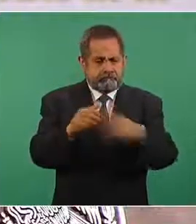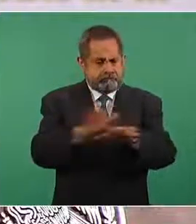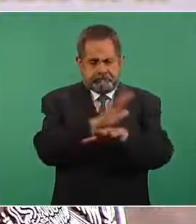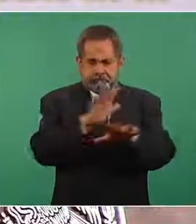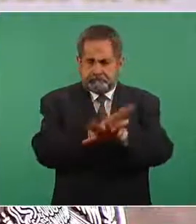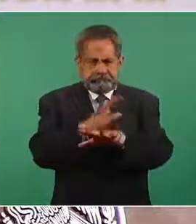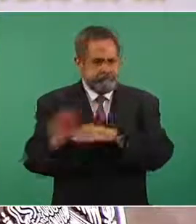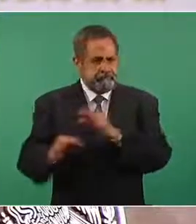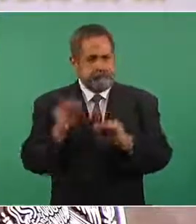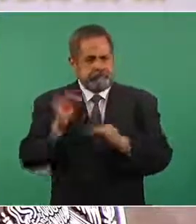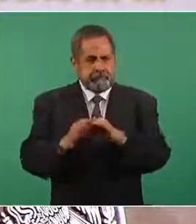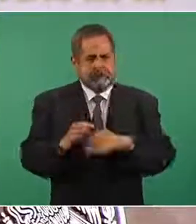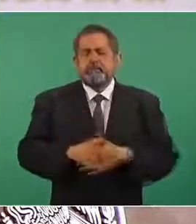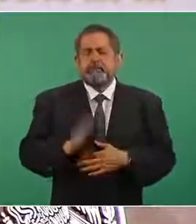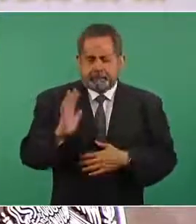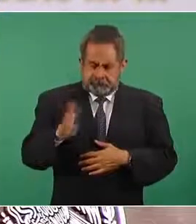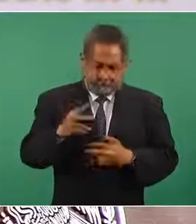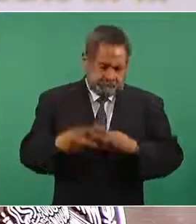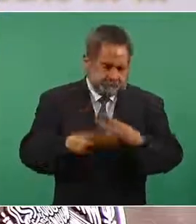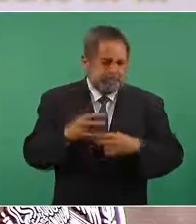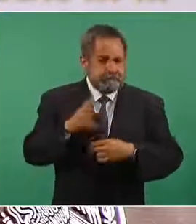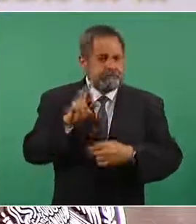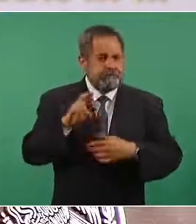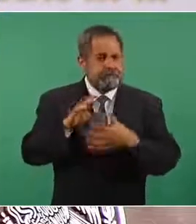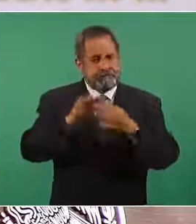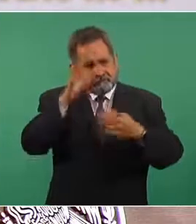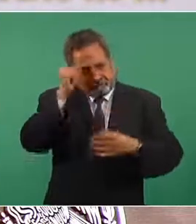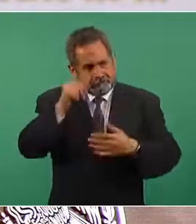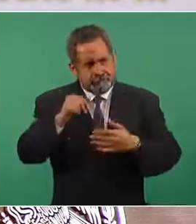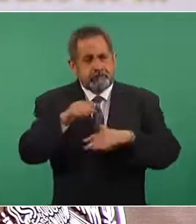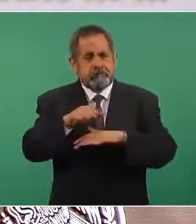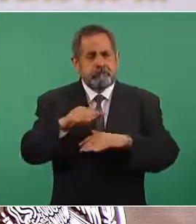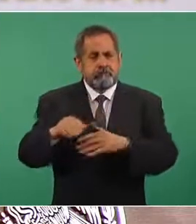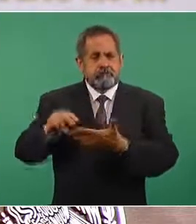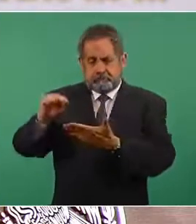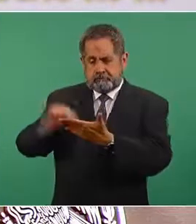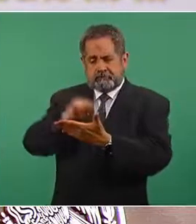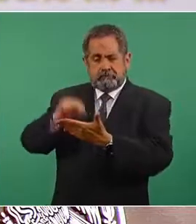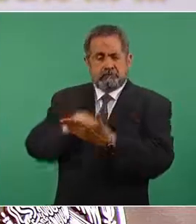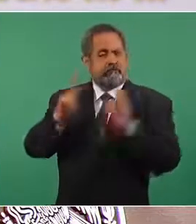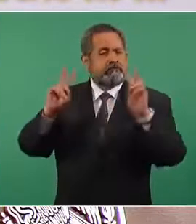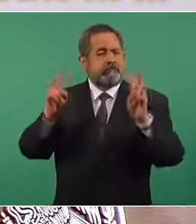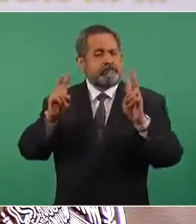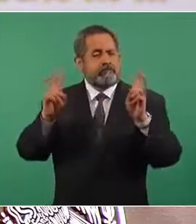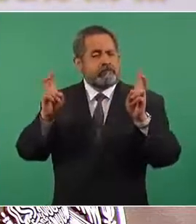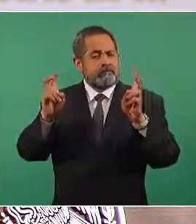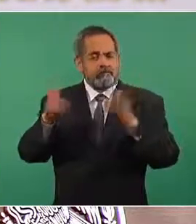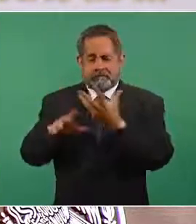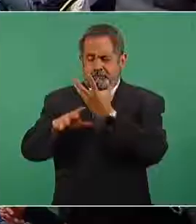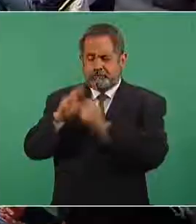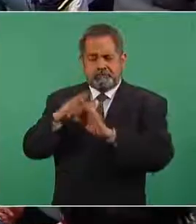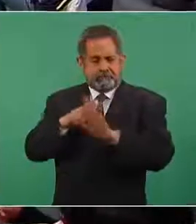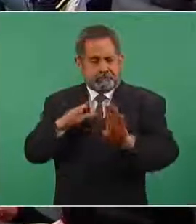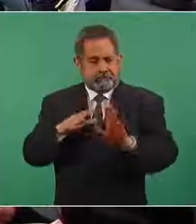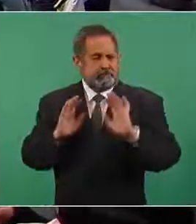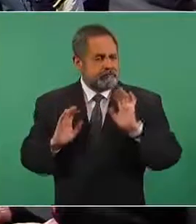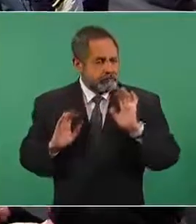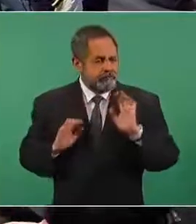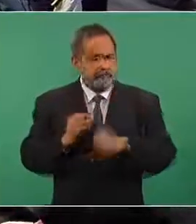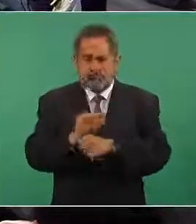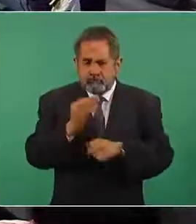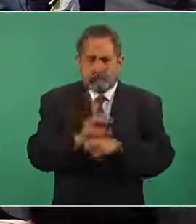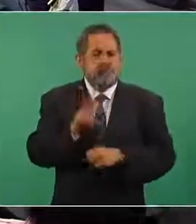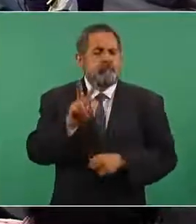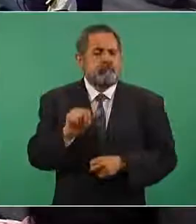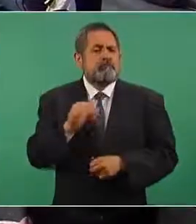estaba avanzando en un acuerdo migratorio. Vamos bien, y